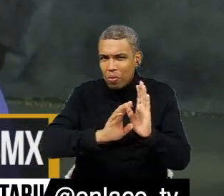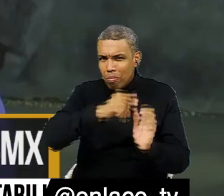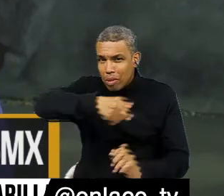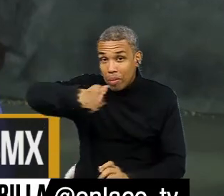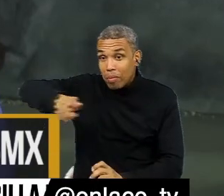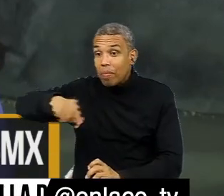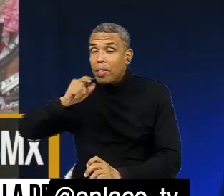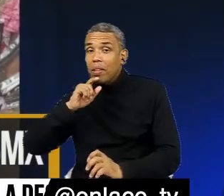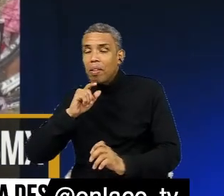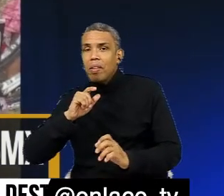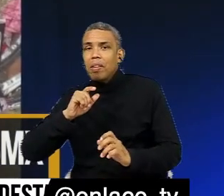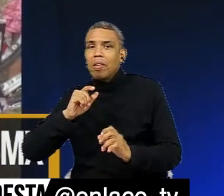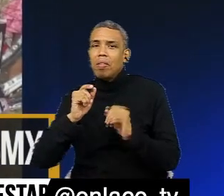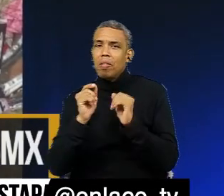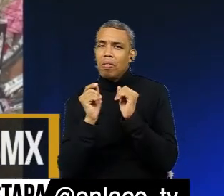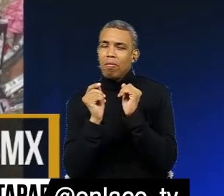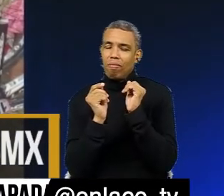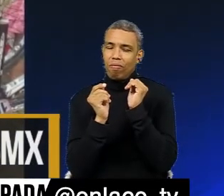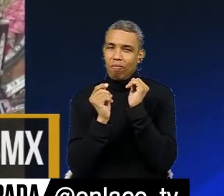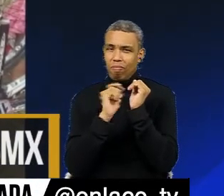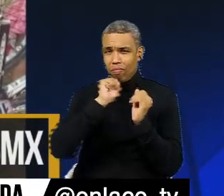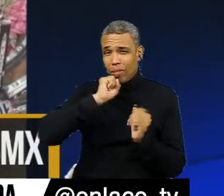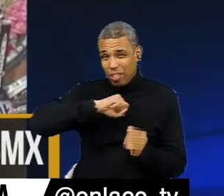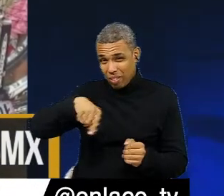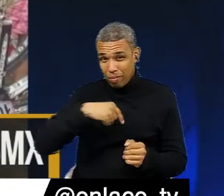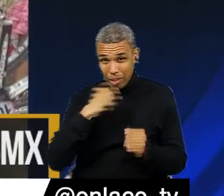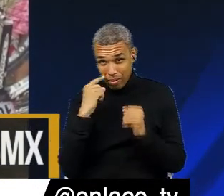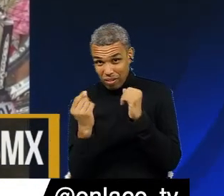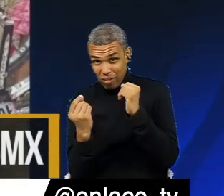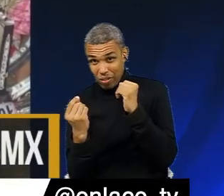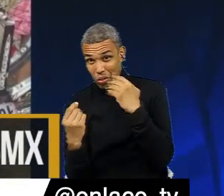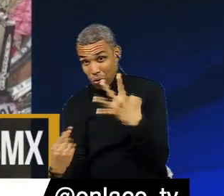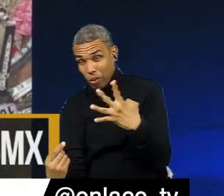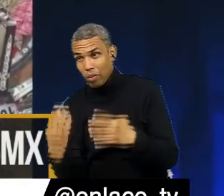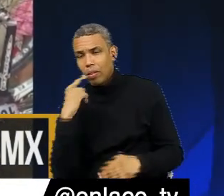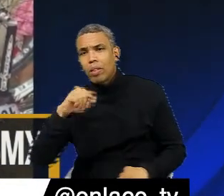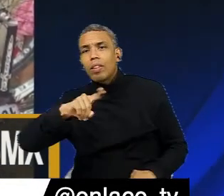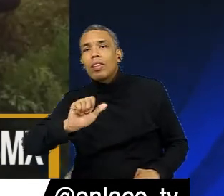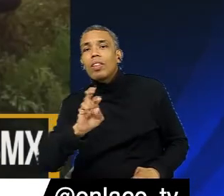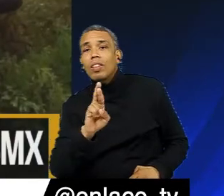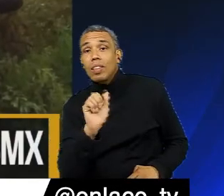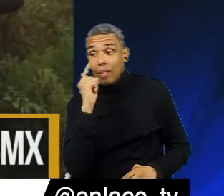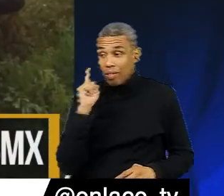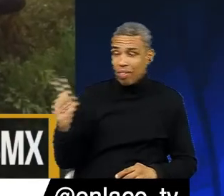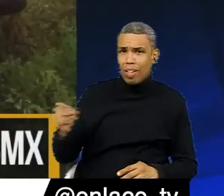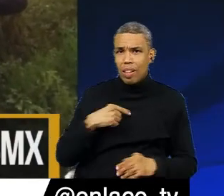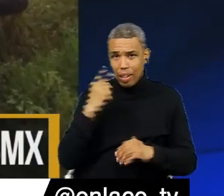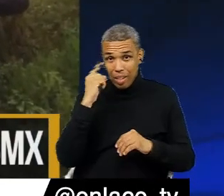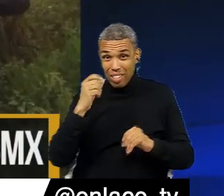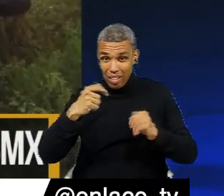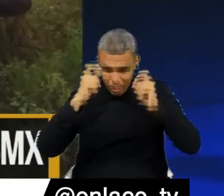Club BMX Barranca Bermeja. Es importante resaltar el desempeño de Sara García, quien obtuvo 2 trofeos